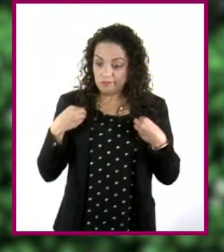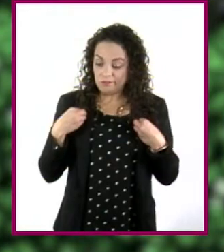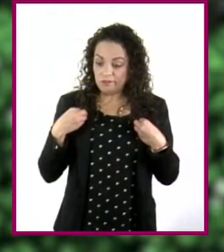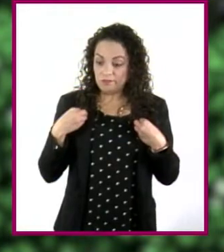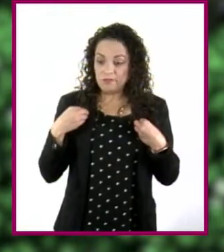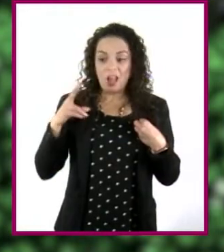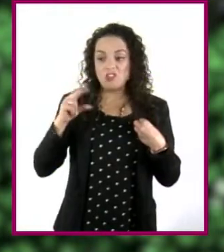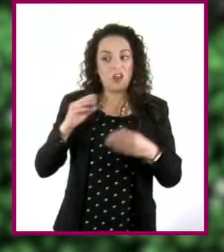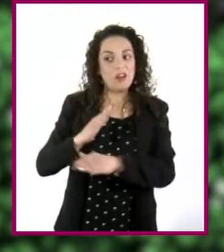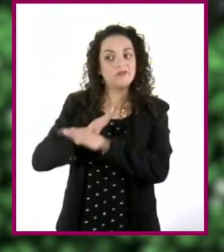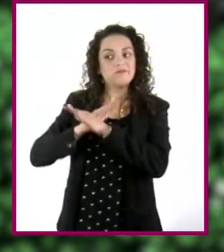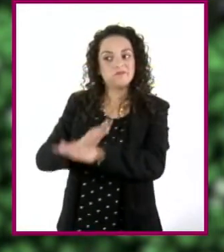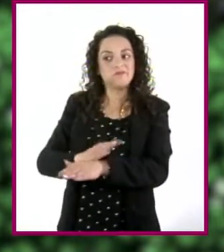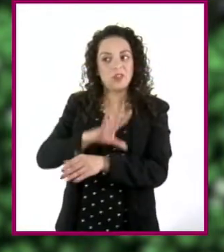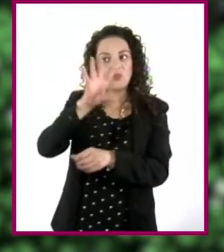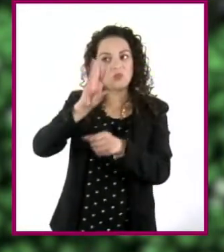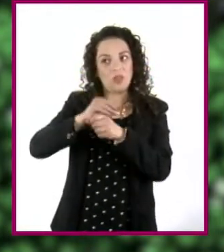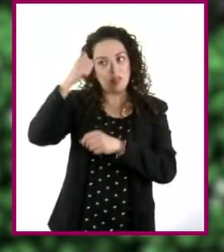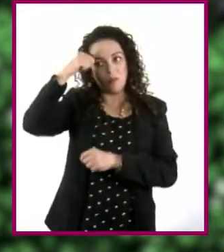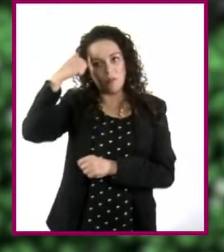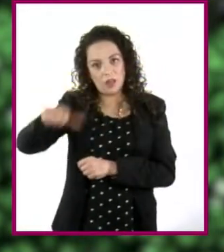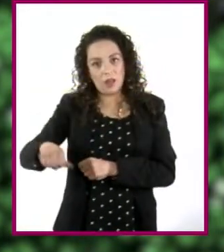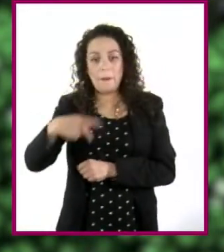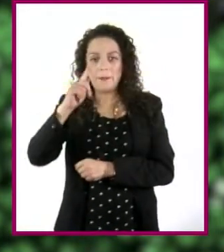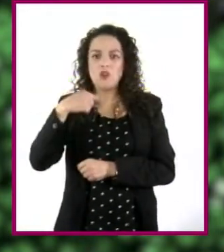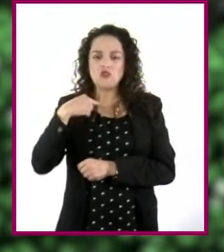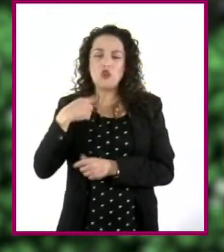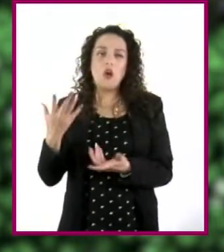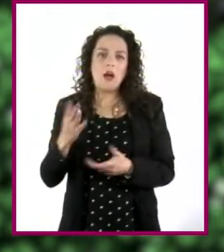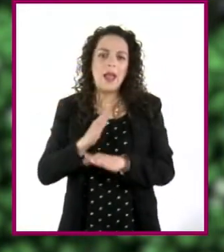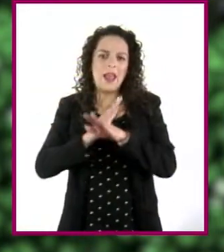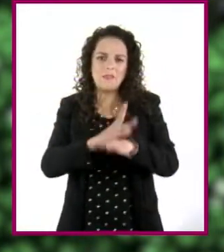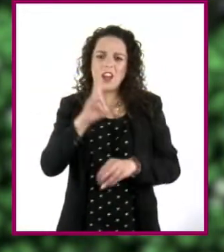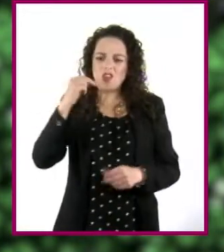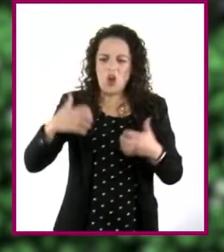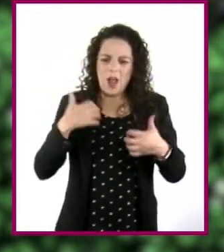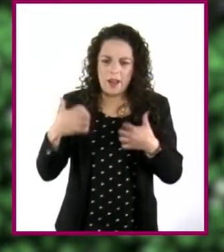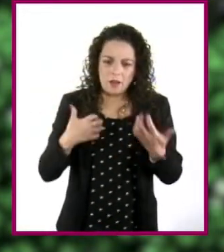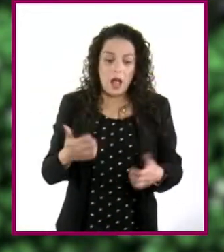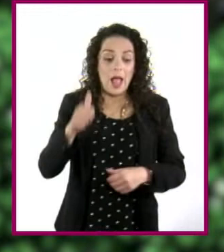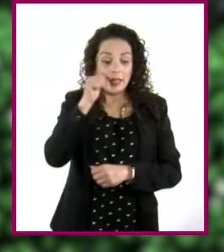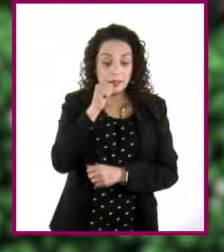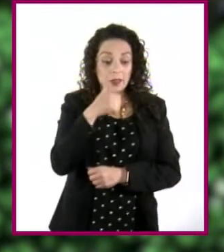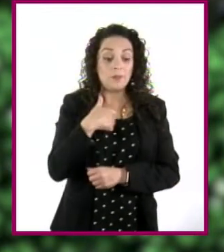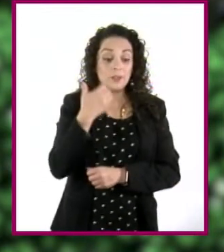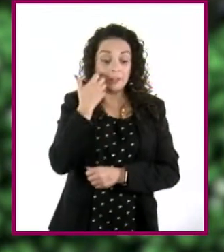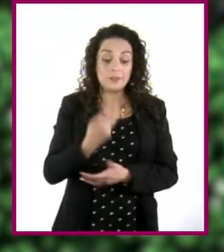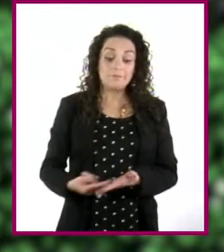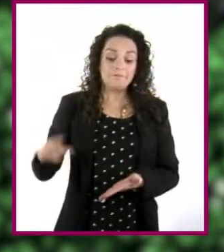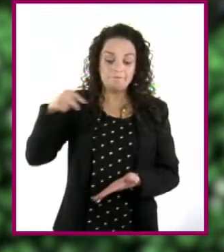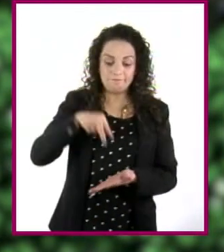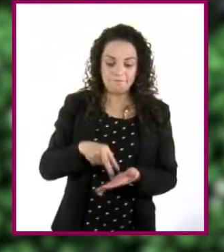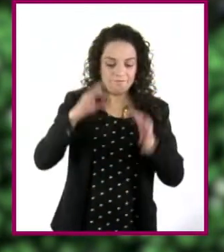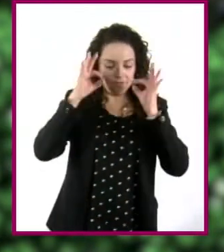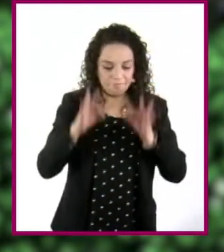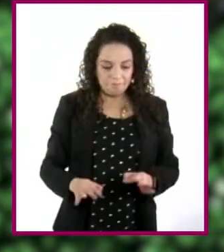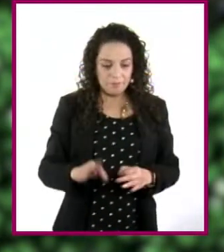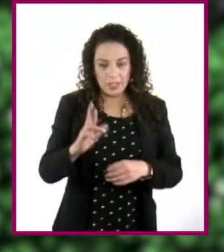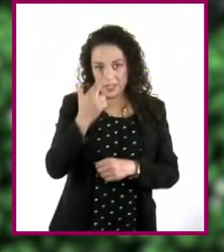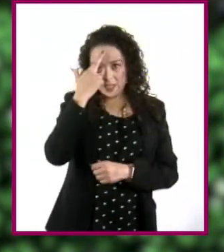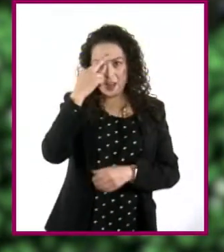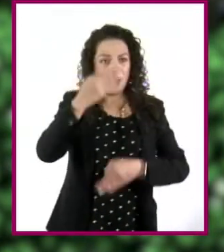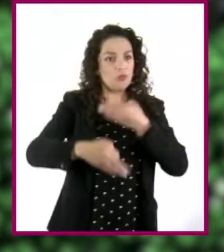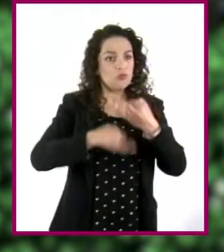Digo, intento no enojarme cuando puedo y siempre trato de poner los pies en la tierra y recordar que todos